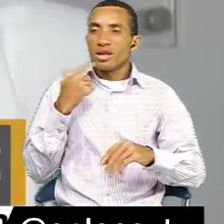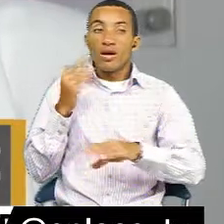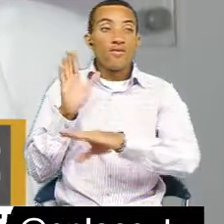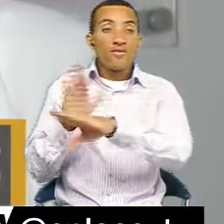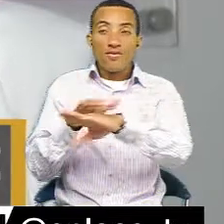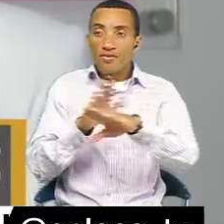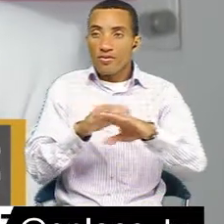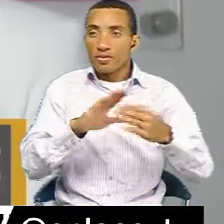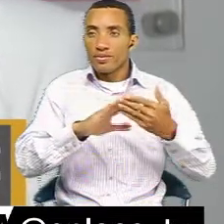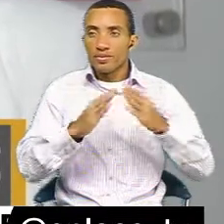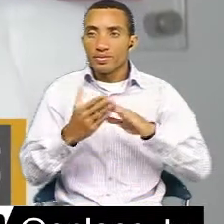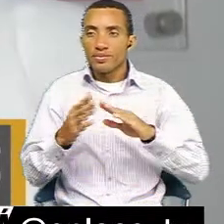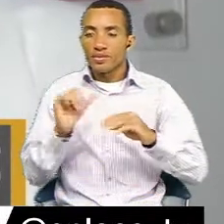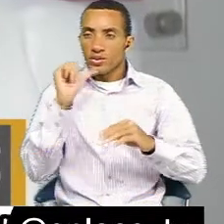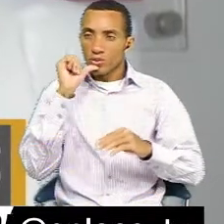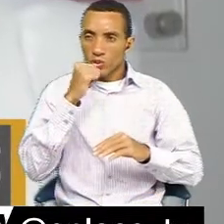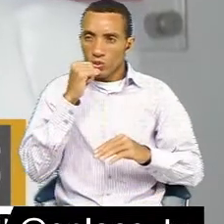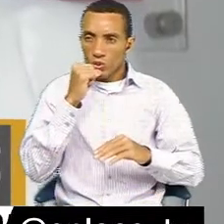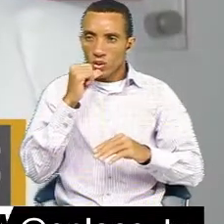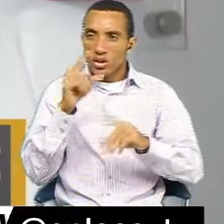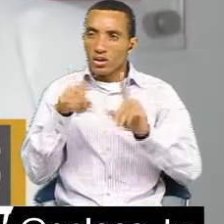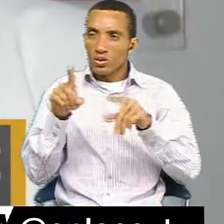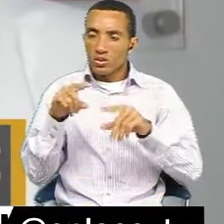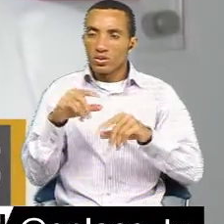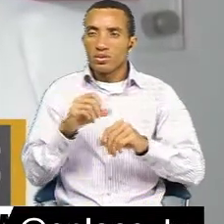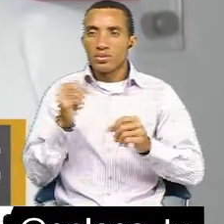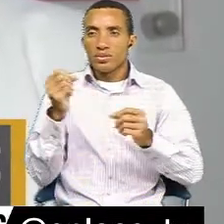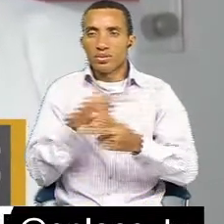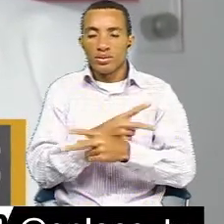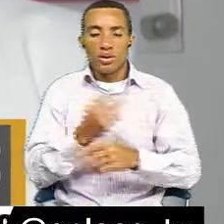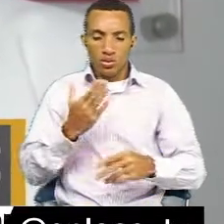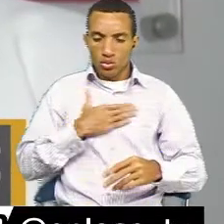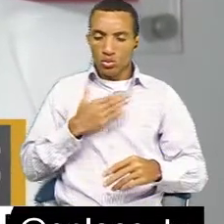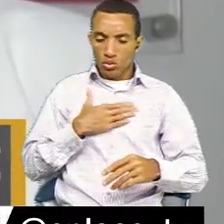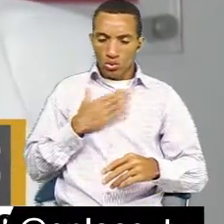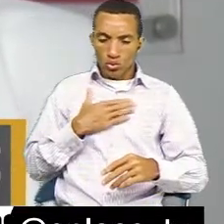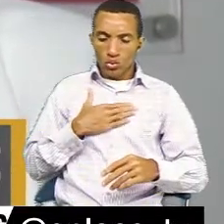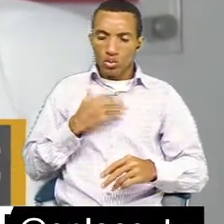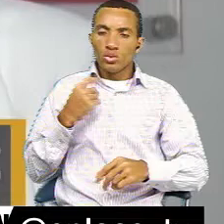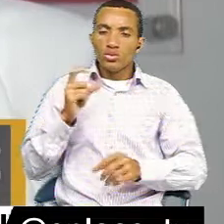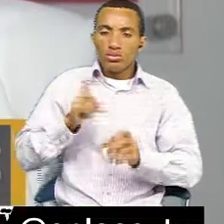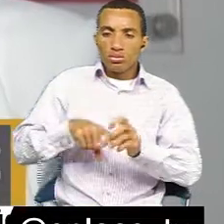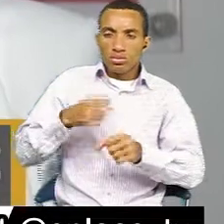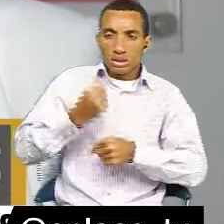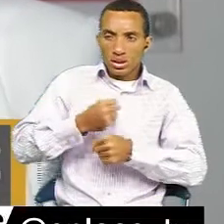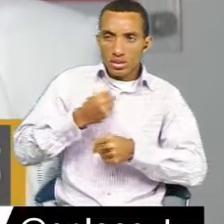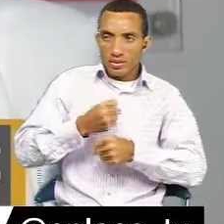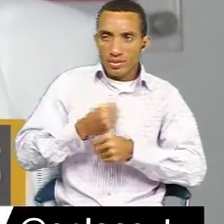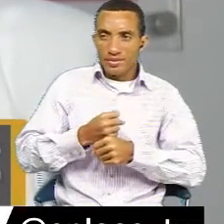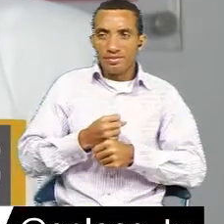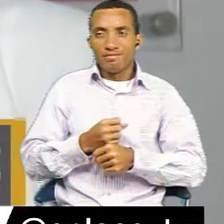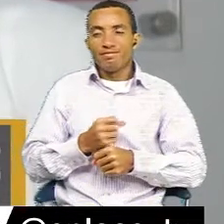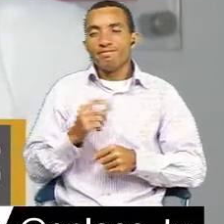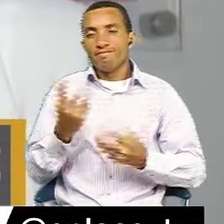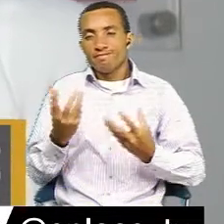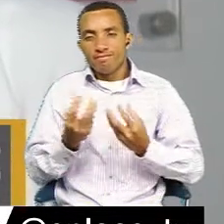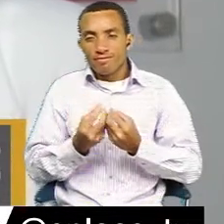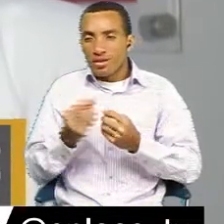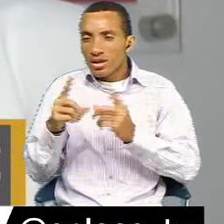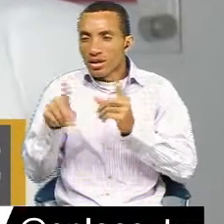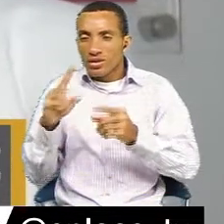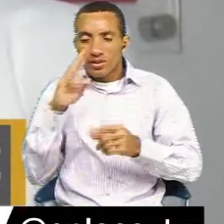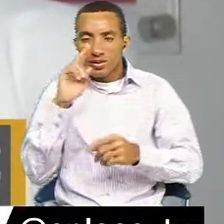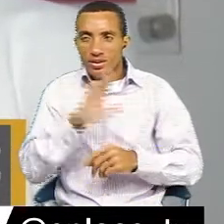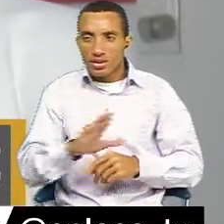la población víctima que son funcionarios del orden nacional, son funcionarios de la Unidad para las Víctimas del Orden Nacional